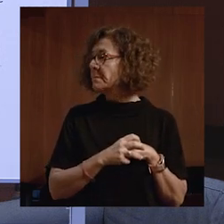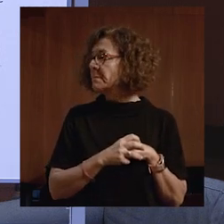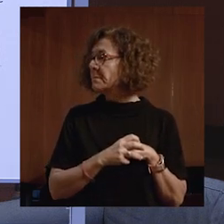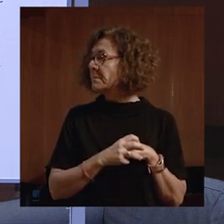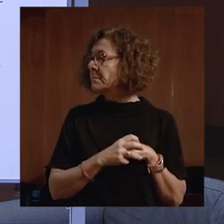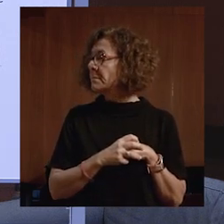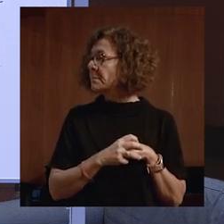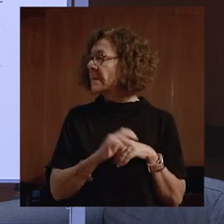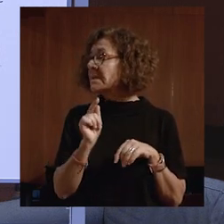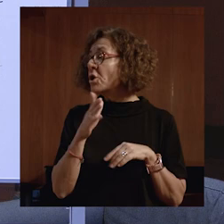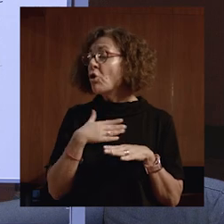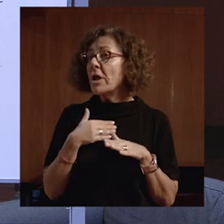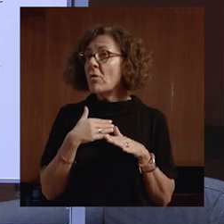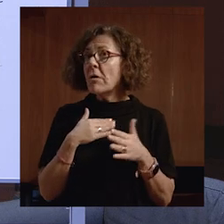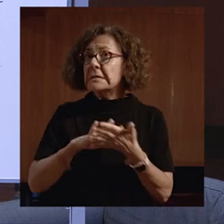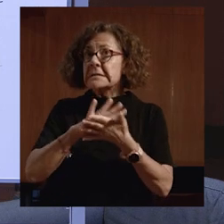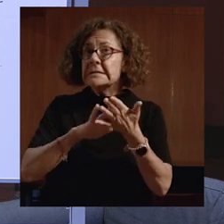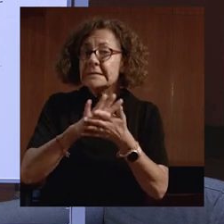Es que no me quiero adelantar, claro.